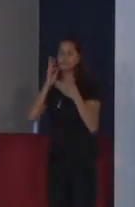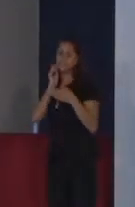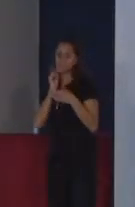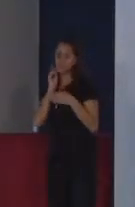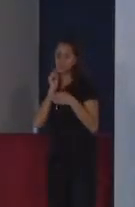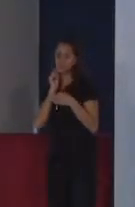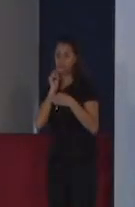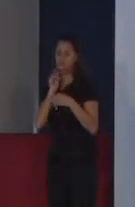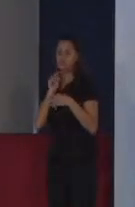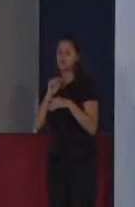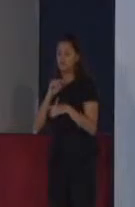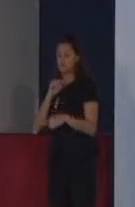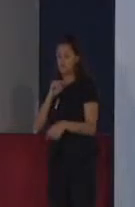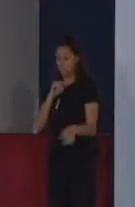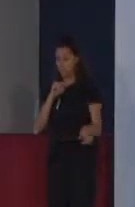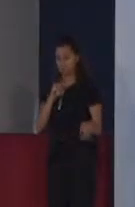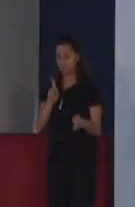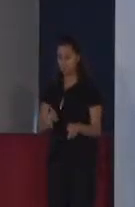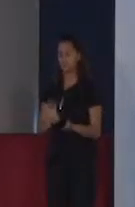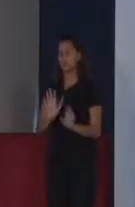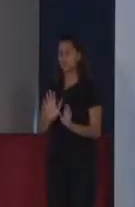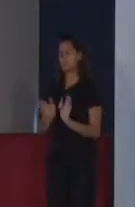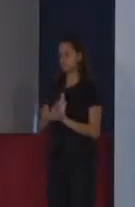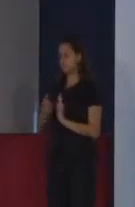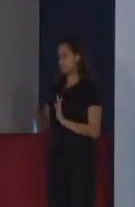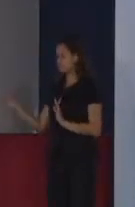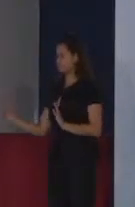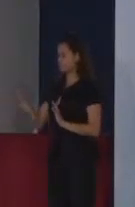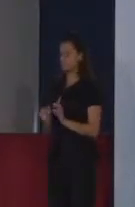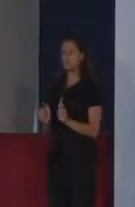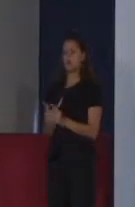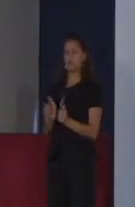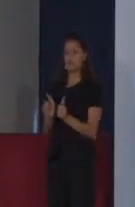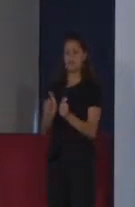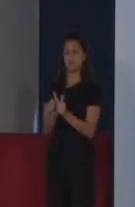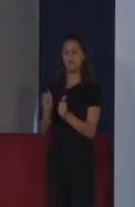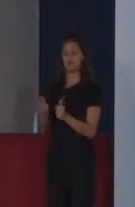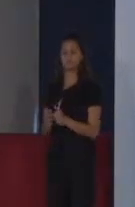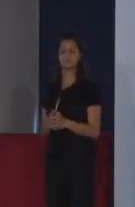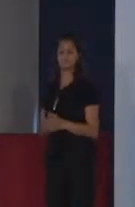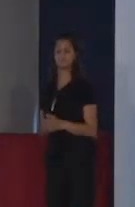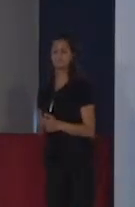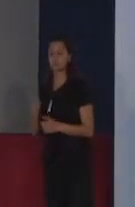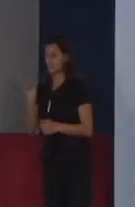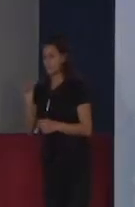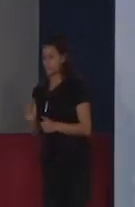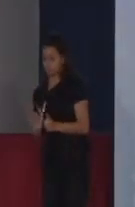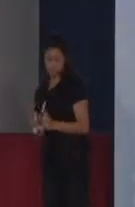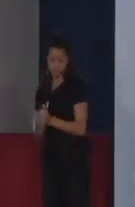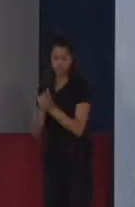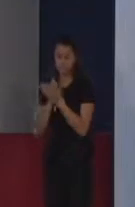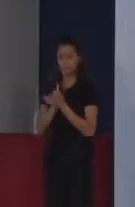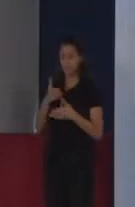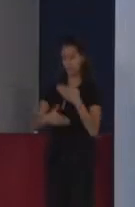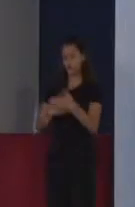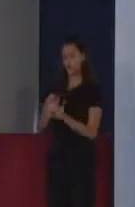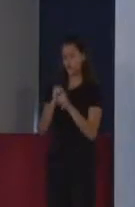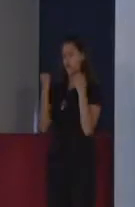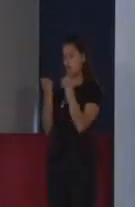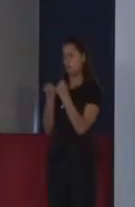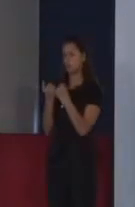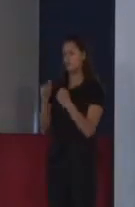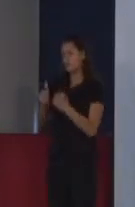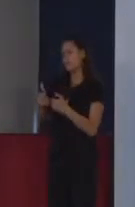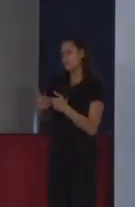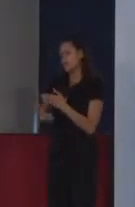se les está garantizando un acompañamiento que es, digamos que una persona que está garantizando ese proceso en el aula. Son